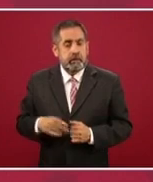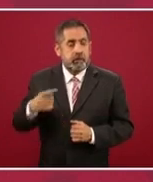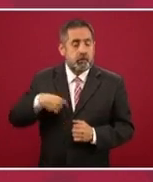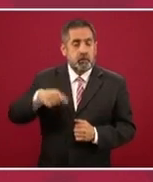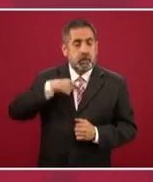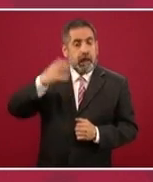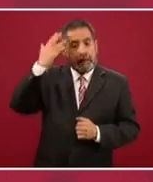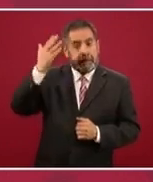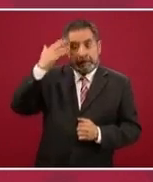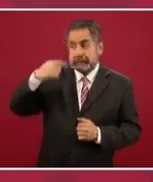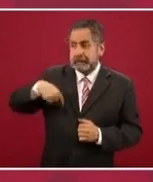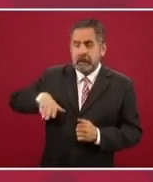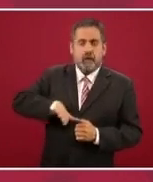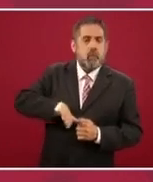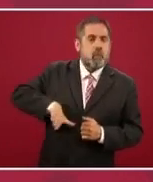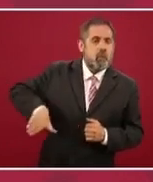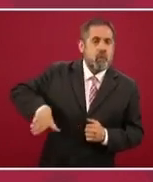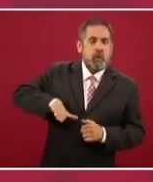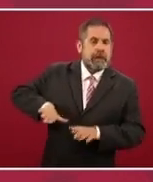marginados completamente,